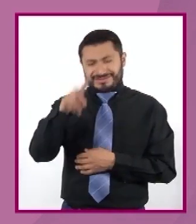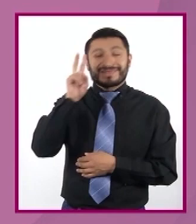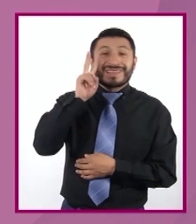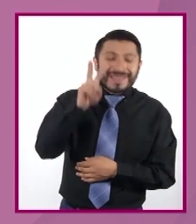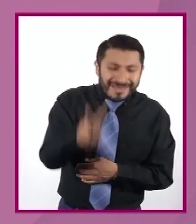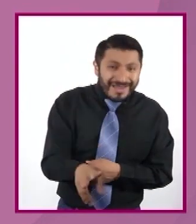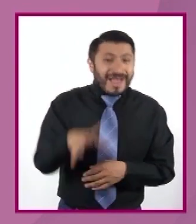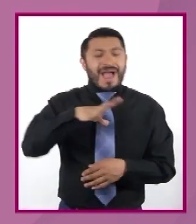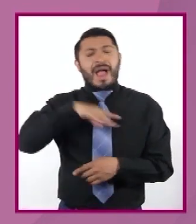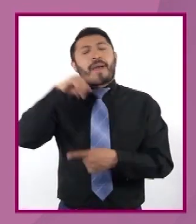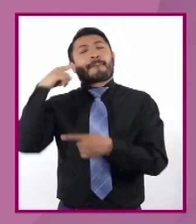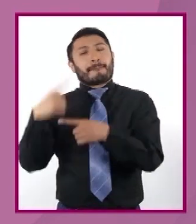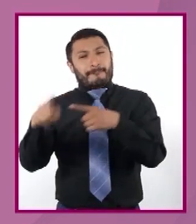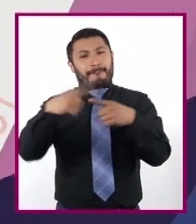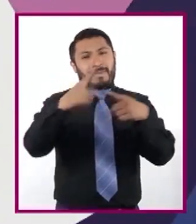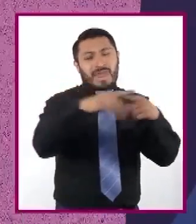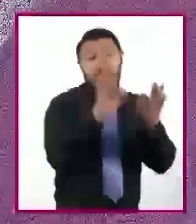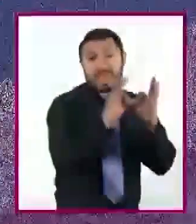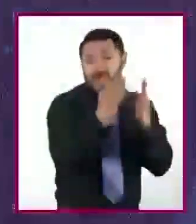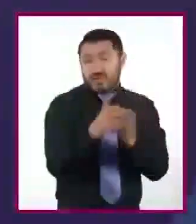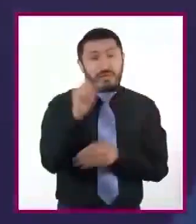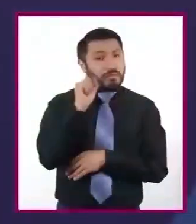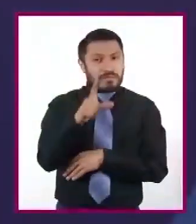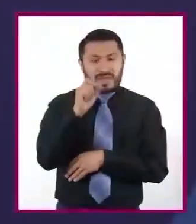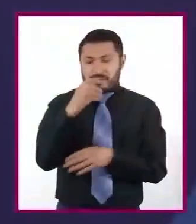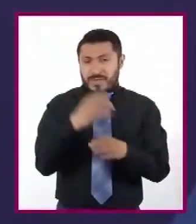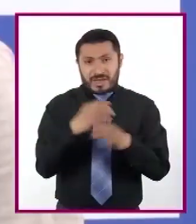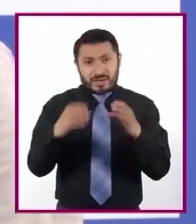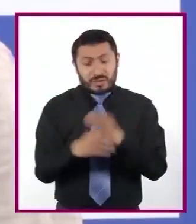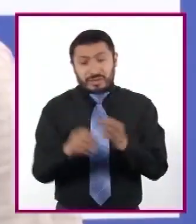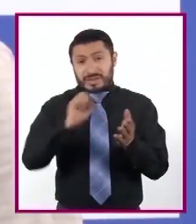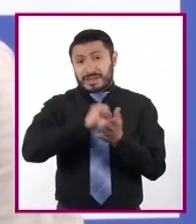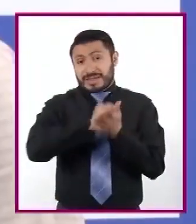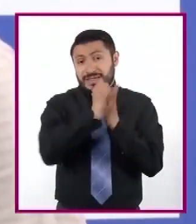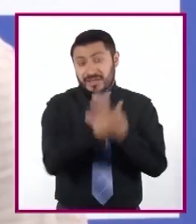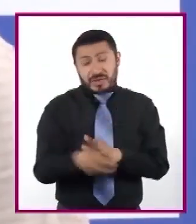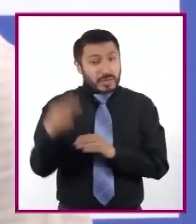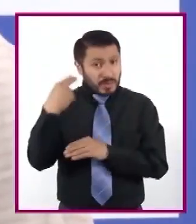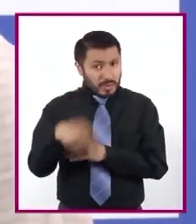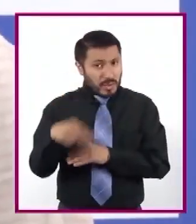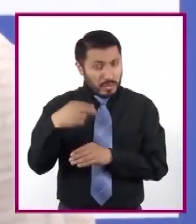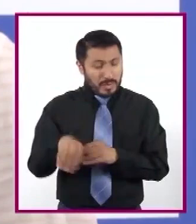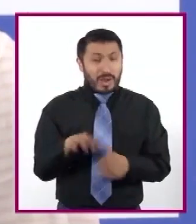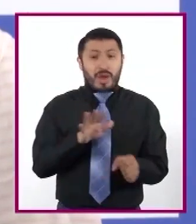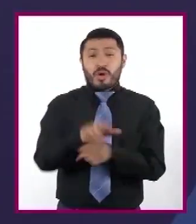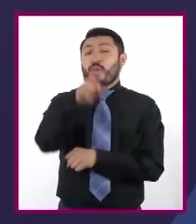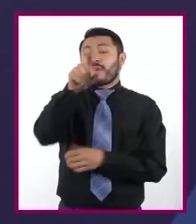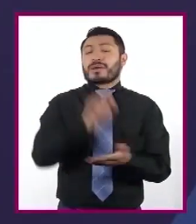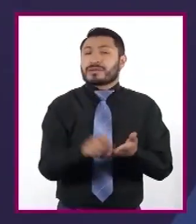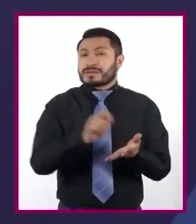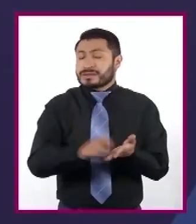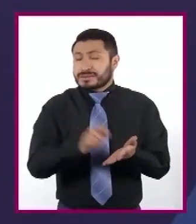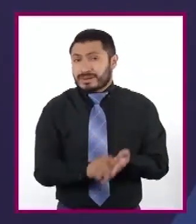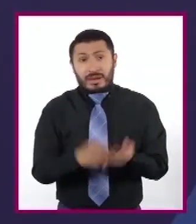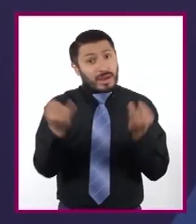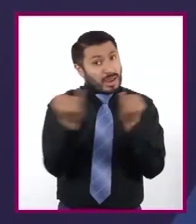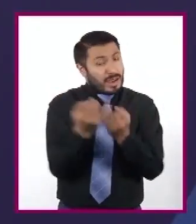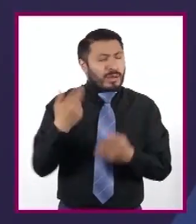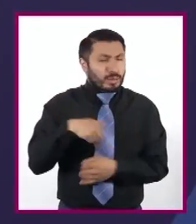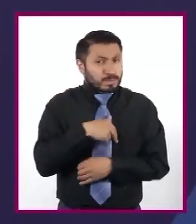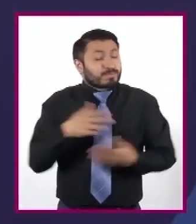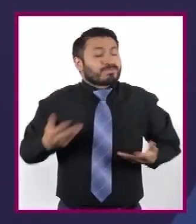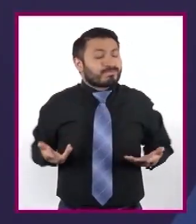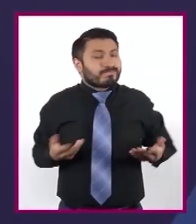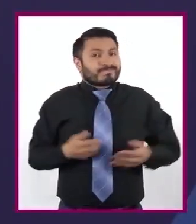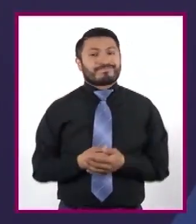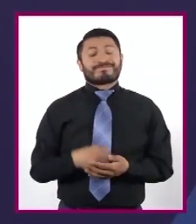maneras y perspectivas para referirnos a un mismo objeto? ¿Qué escribieron ustedes? ¿Coincidieron con nosotros?